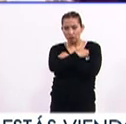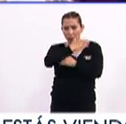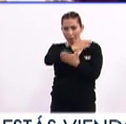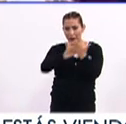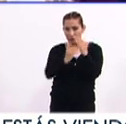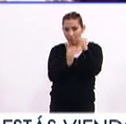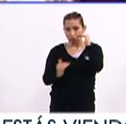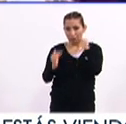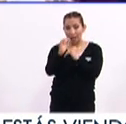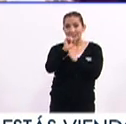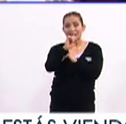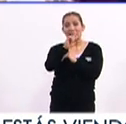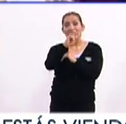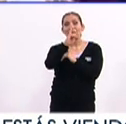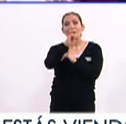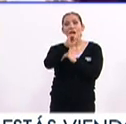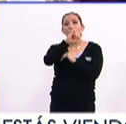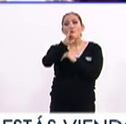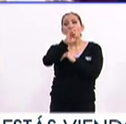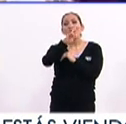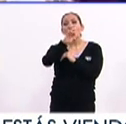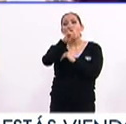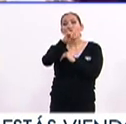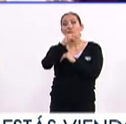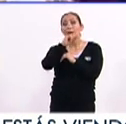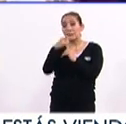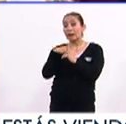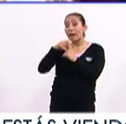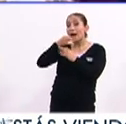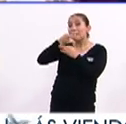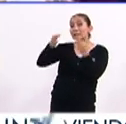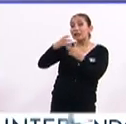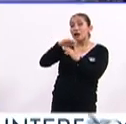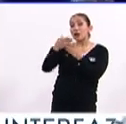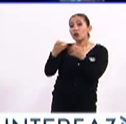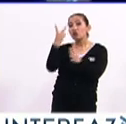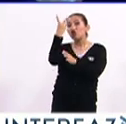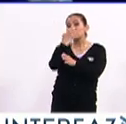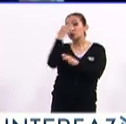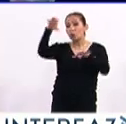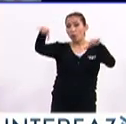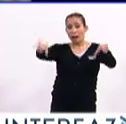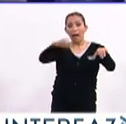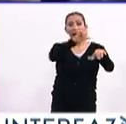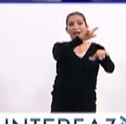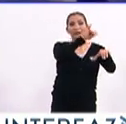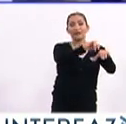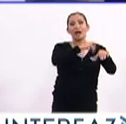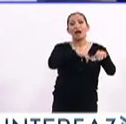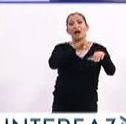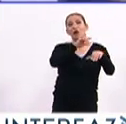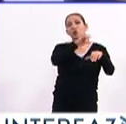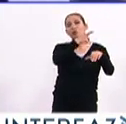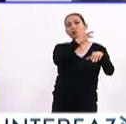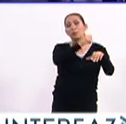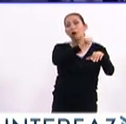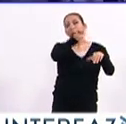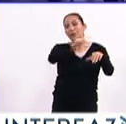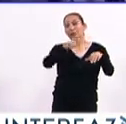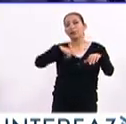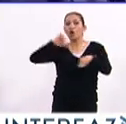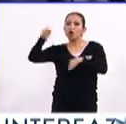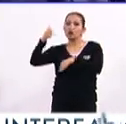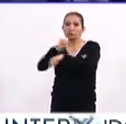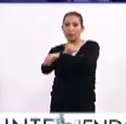media superior a Silvia Jurado. Además, anunció la apertura de 2 planteles más, uno en la alcaldía Gustavo Amadero y el segundo